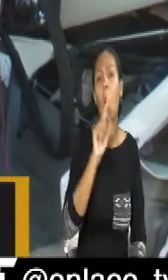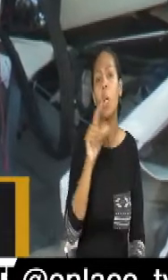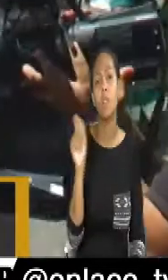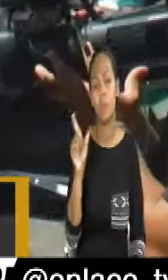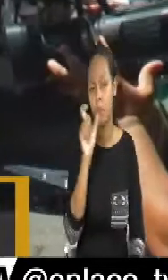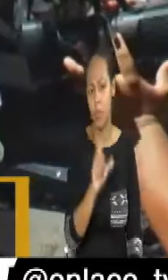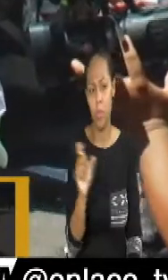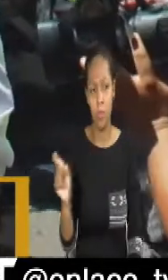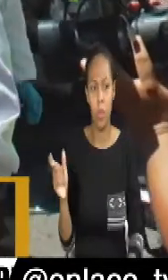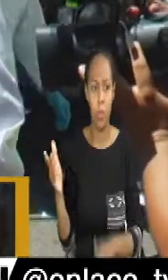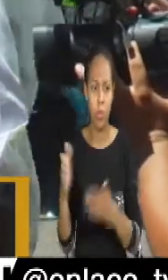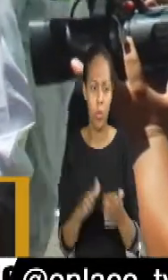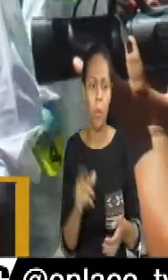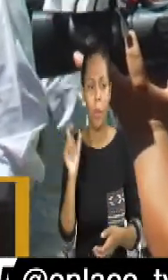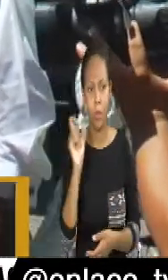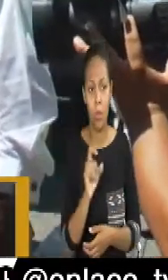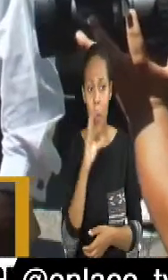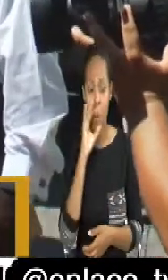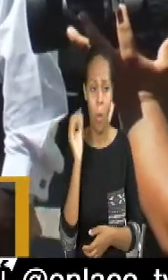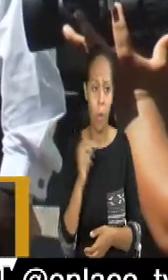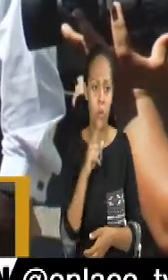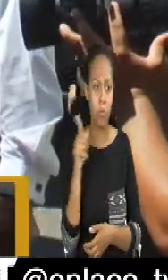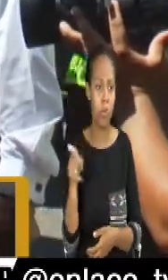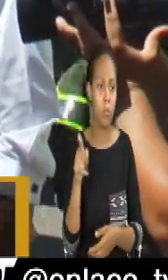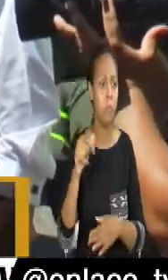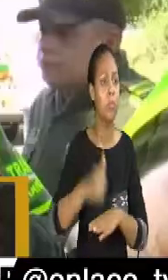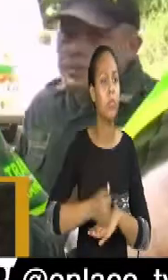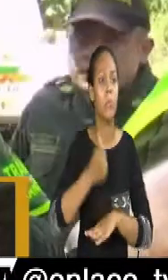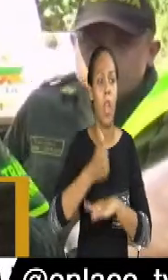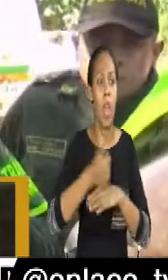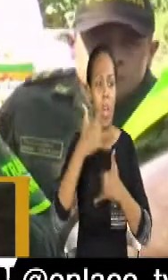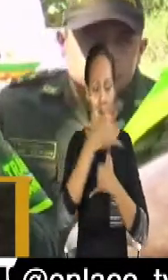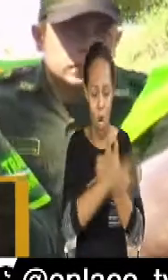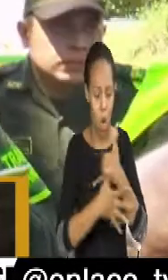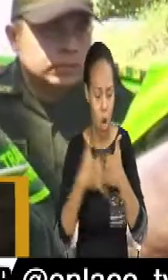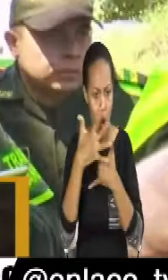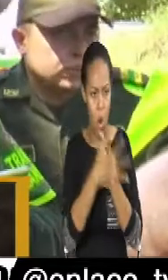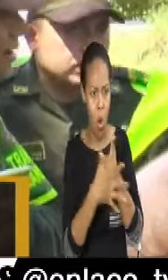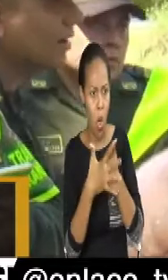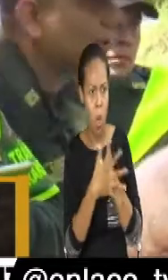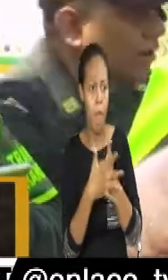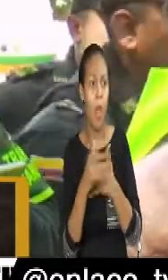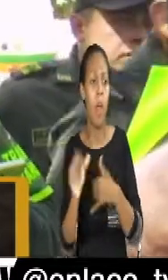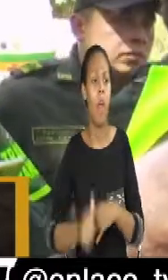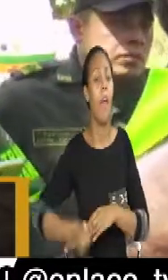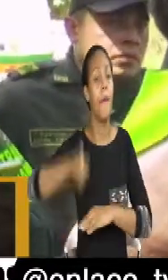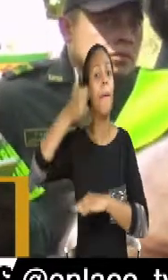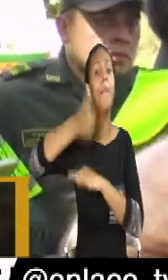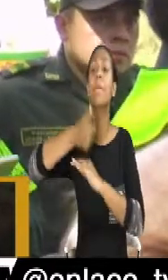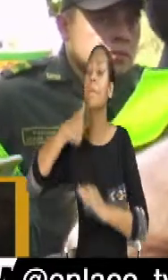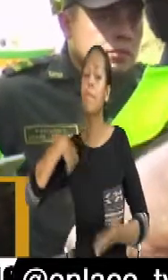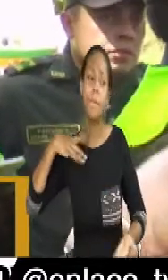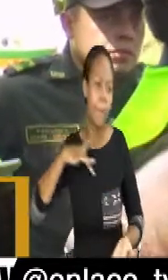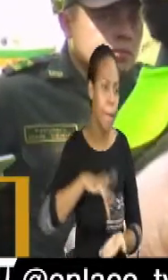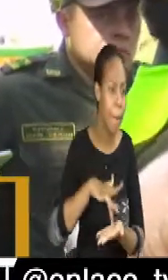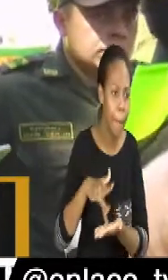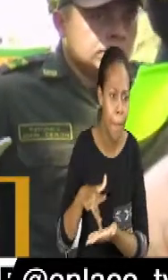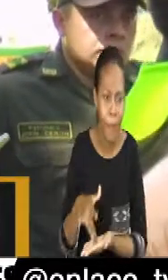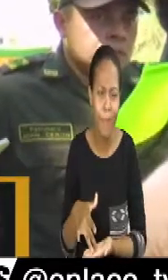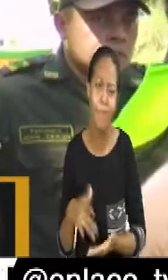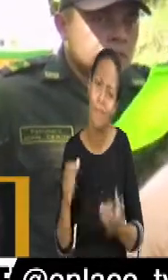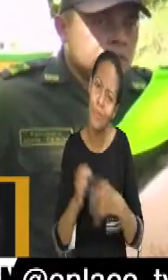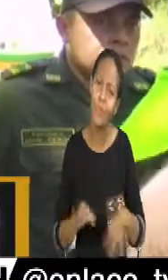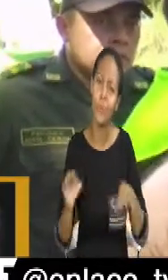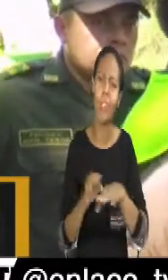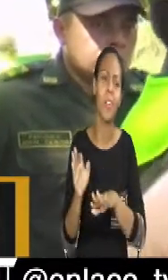en Barranca Bermeja el director de la Agencia Nacional de Seguridad Vial en Colombia. El llamado es para que desde la Agencia Nacional de Seguridad Vial pues convoquemos obviamente a la